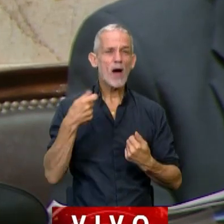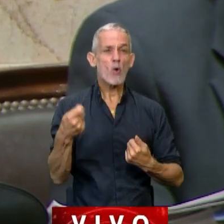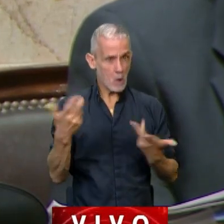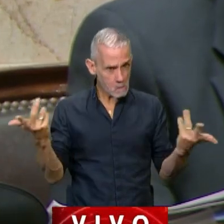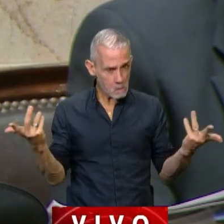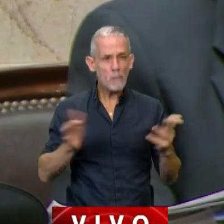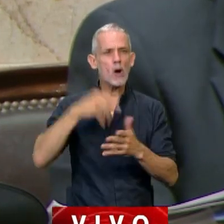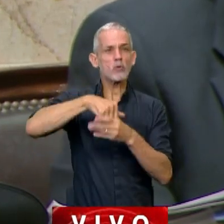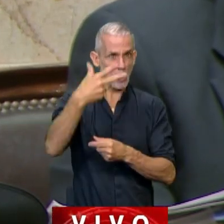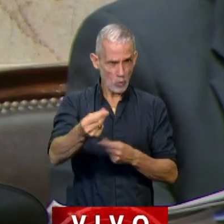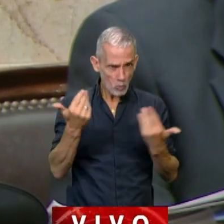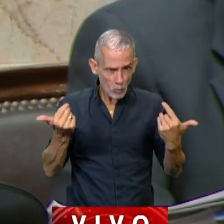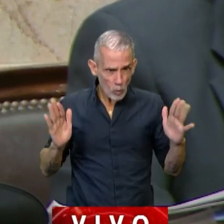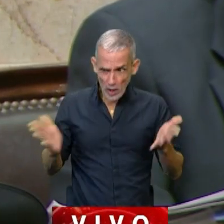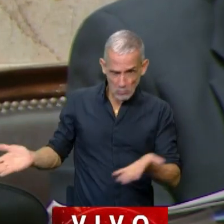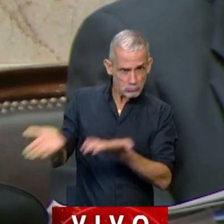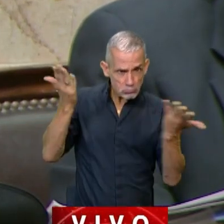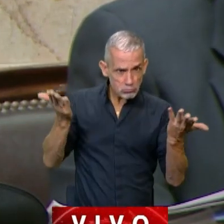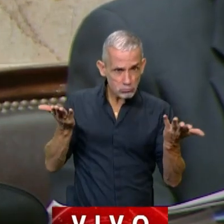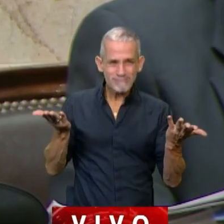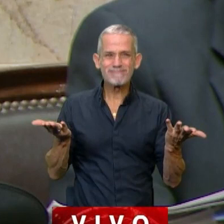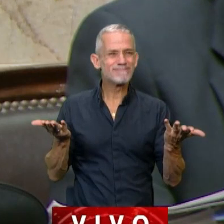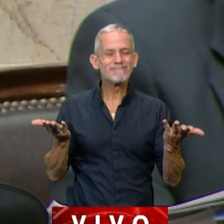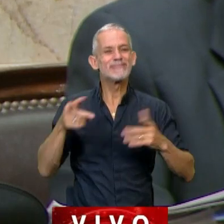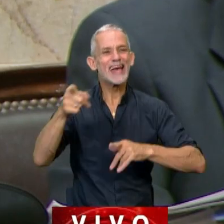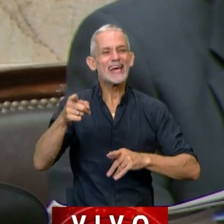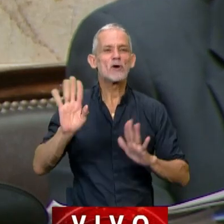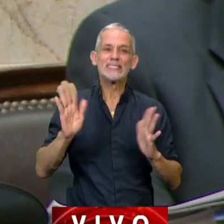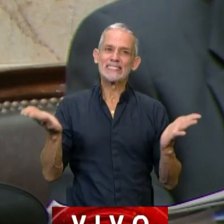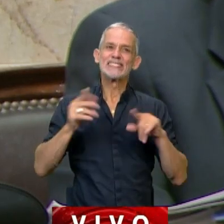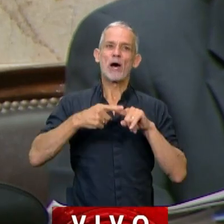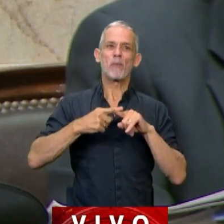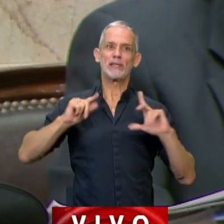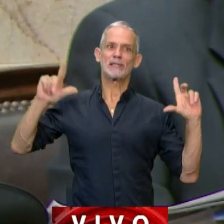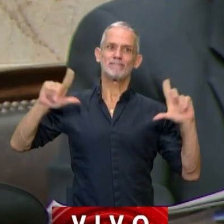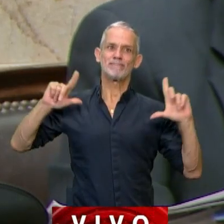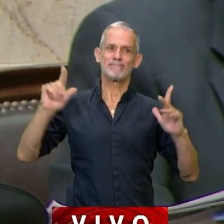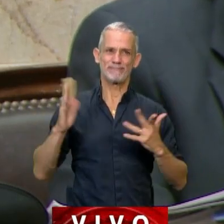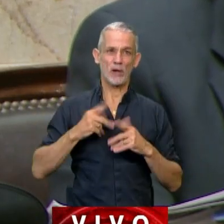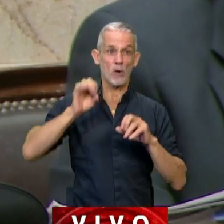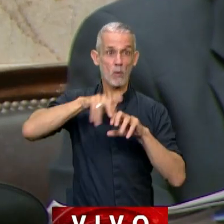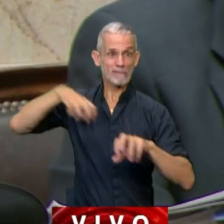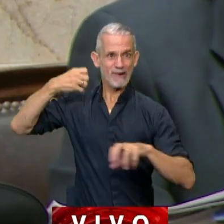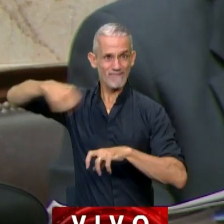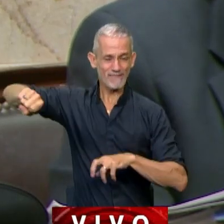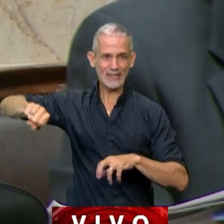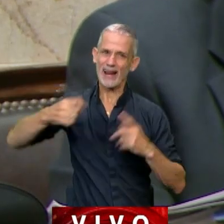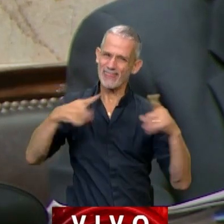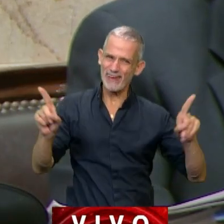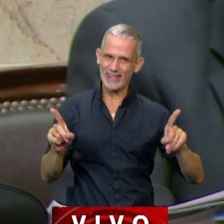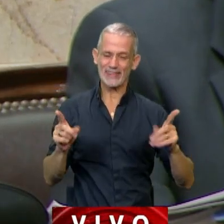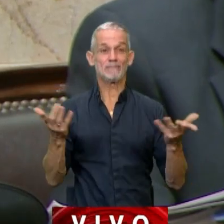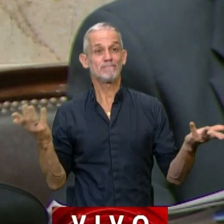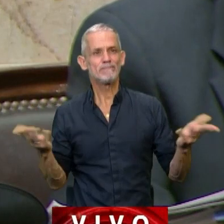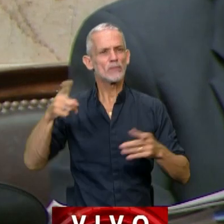después pueden votar en contra Pero eso tiene un costo político Más alto que no dar quórum entonces